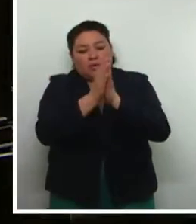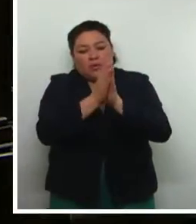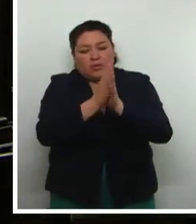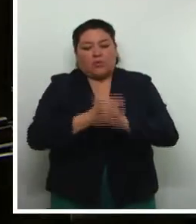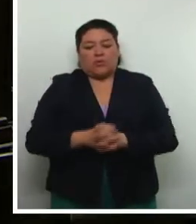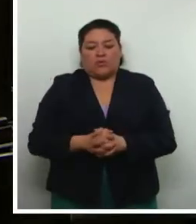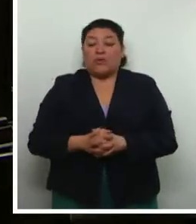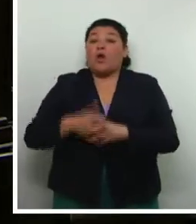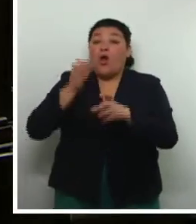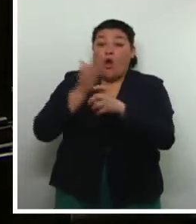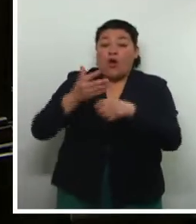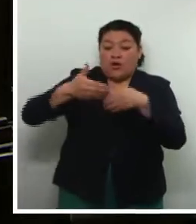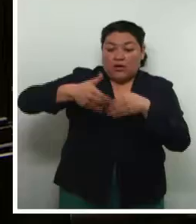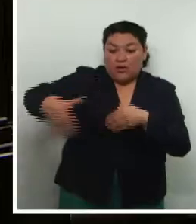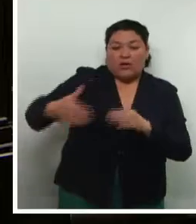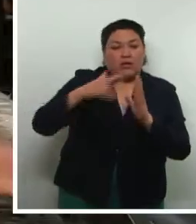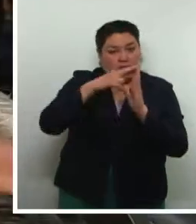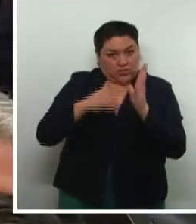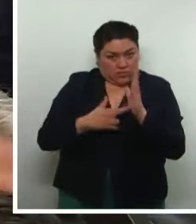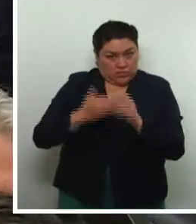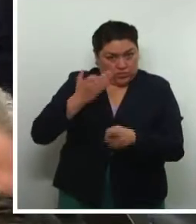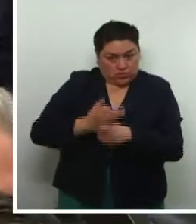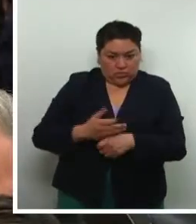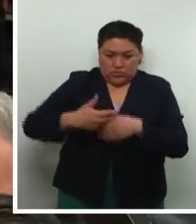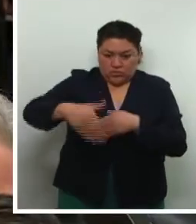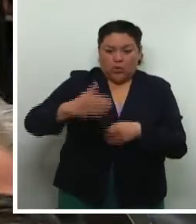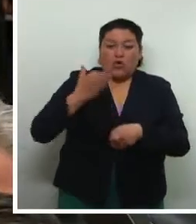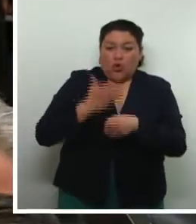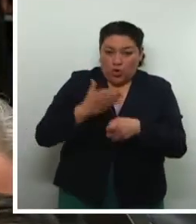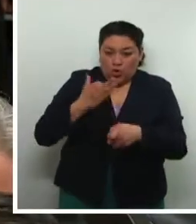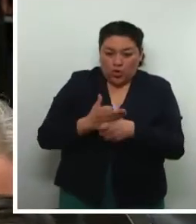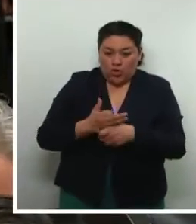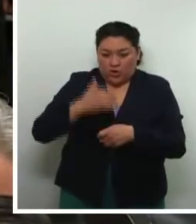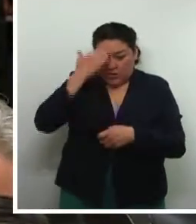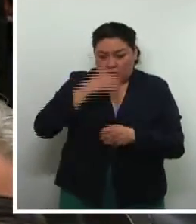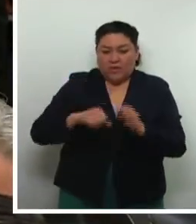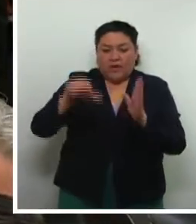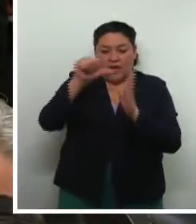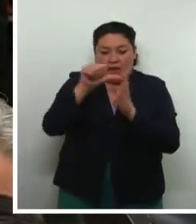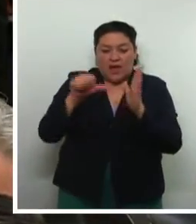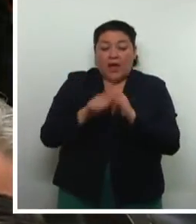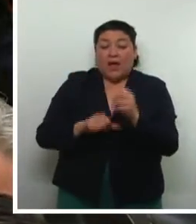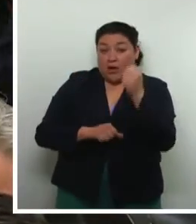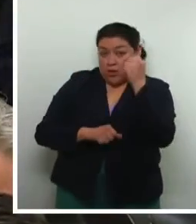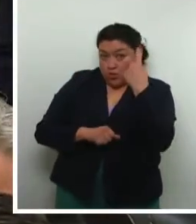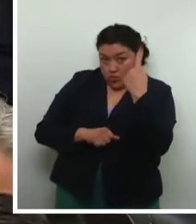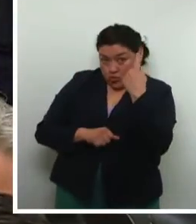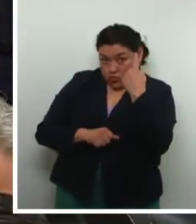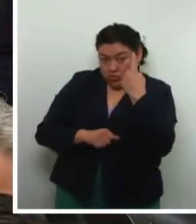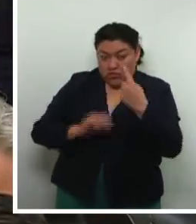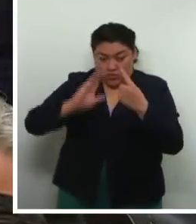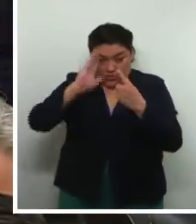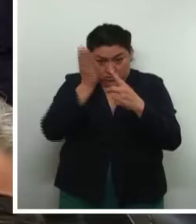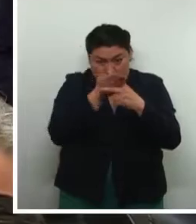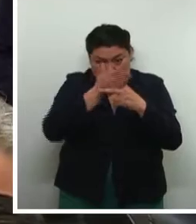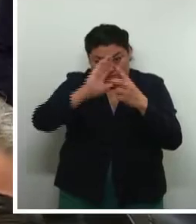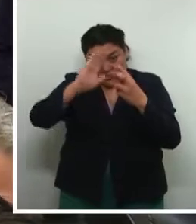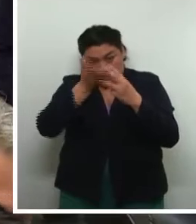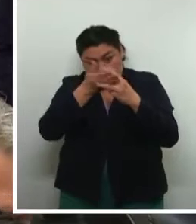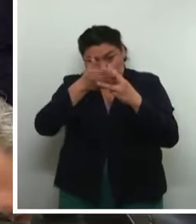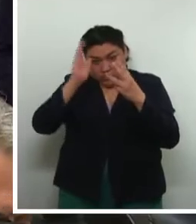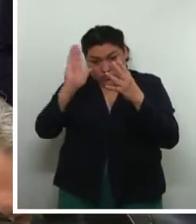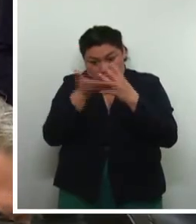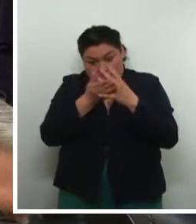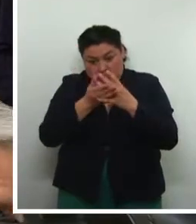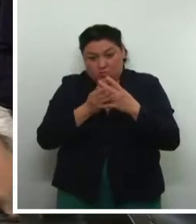normar el criterio hacia adelante. En esta sesión hemos votado un mismo artículo, una misma porción de un artículo en 2